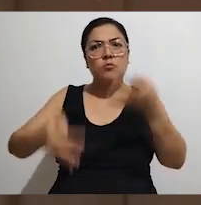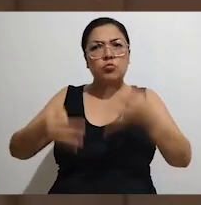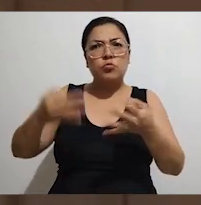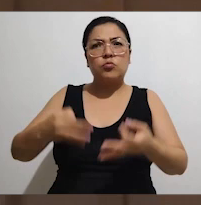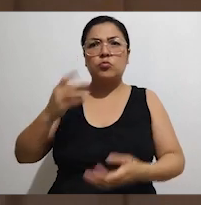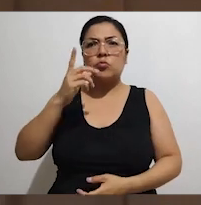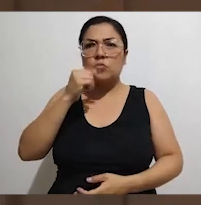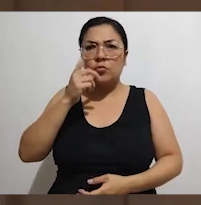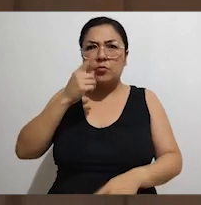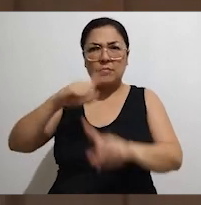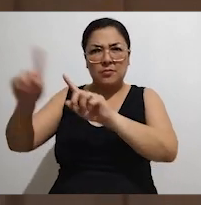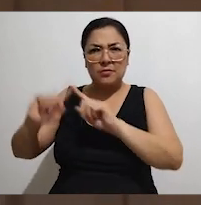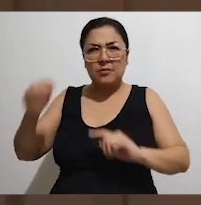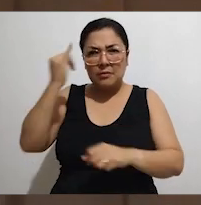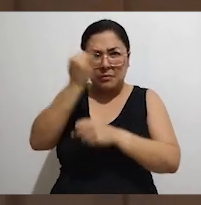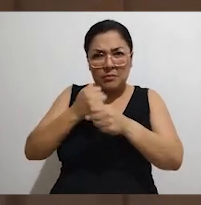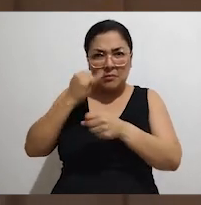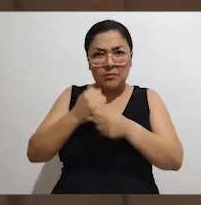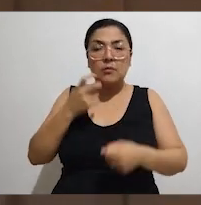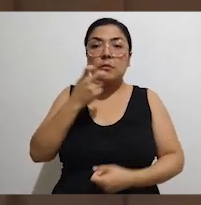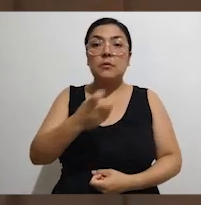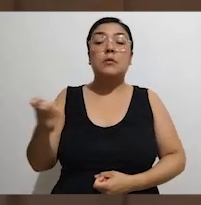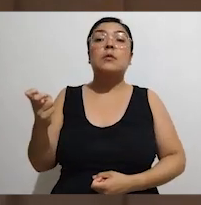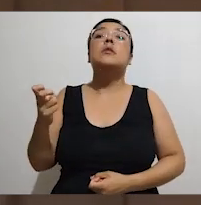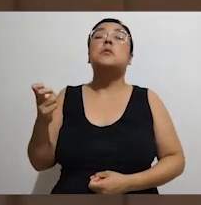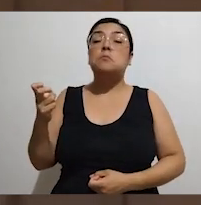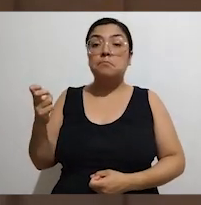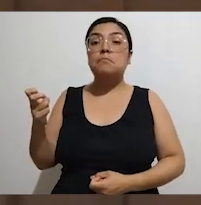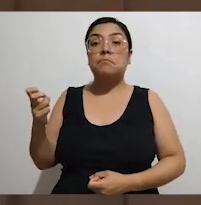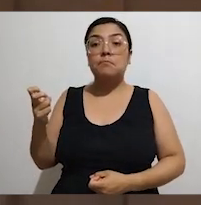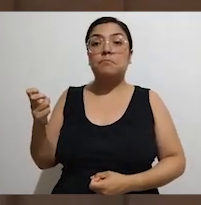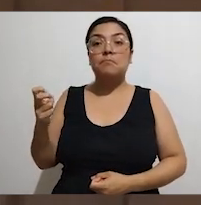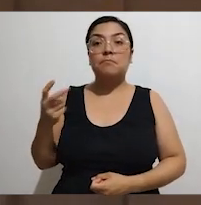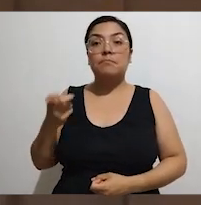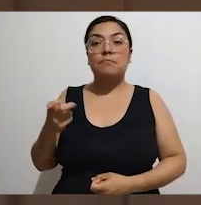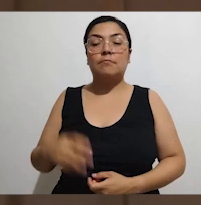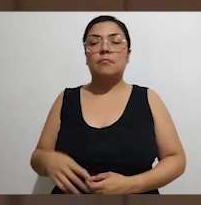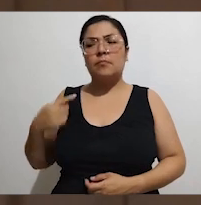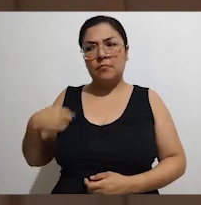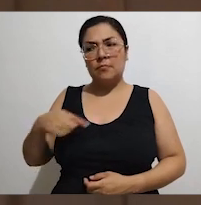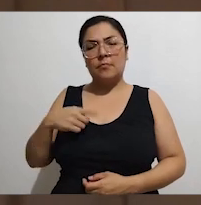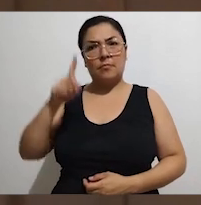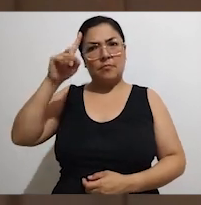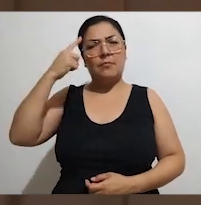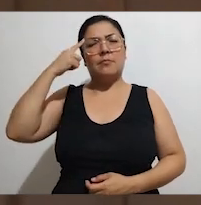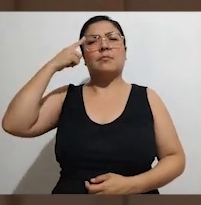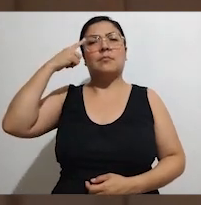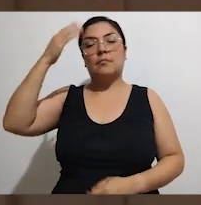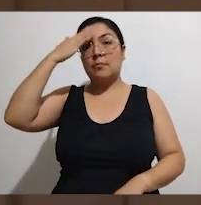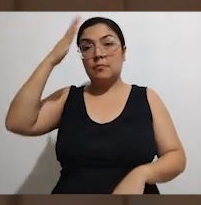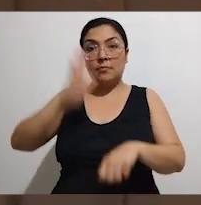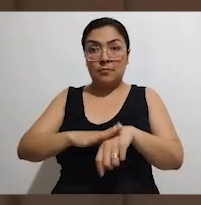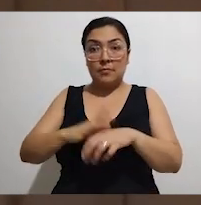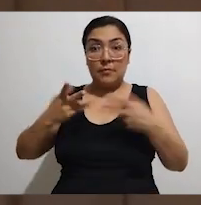electoral que también estuvieron con nosotros. Es decir, tuvimos no solamente, y esto hay que señalarlo, no solamente